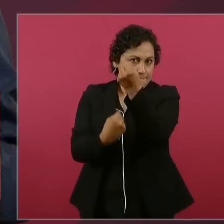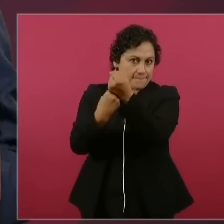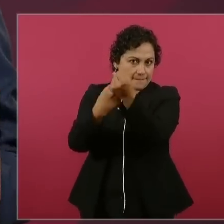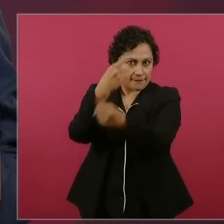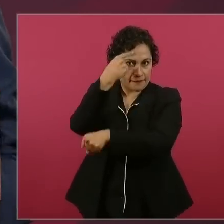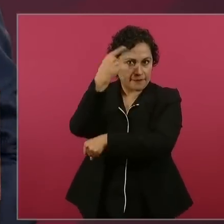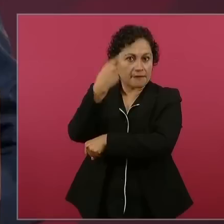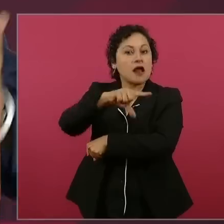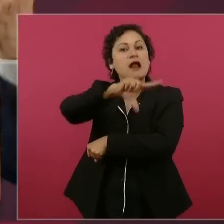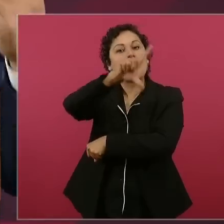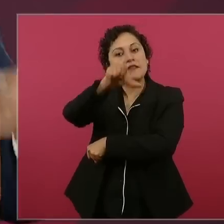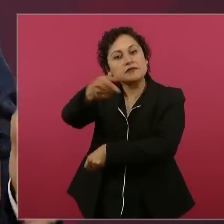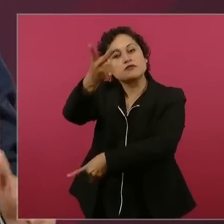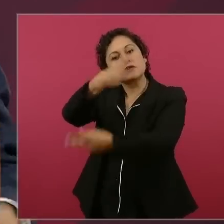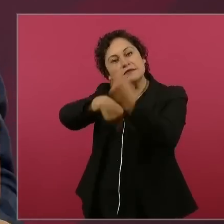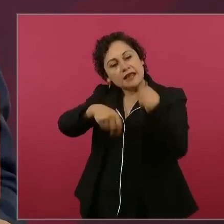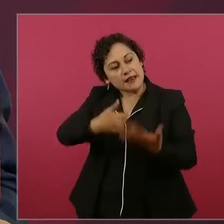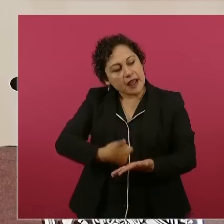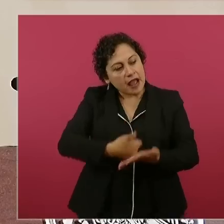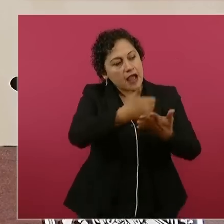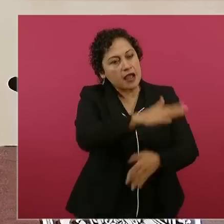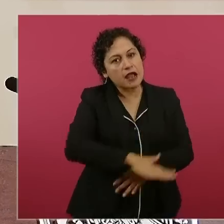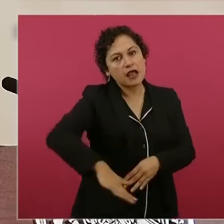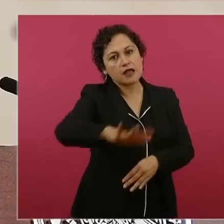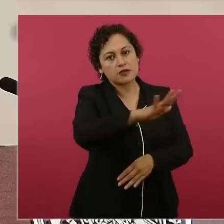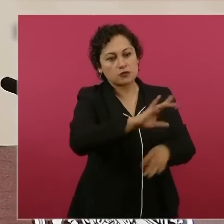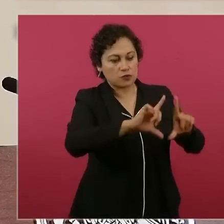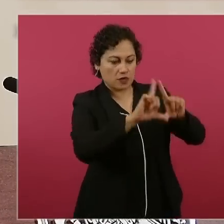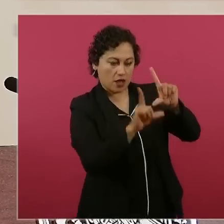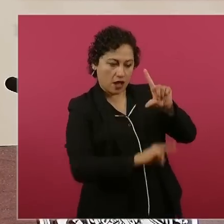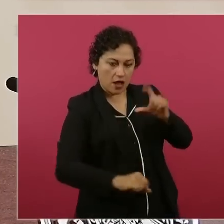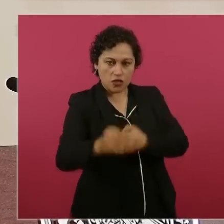se rescate a los de abajo y rescatemos el país.